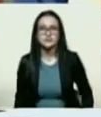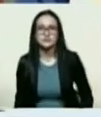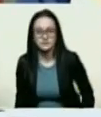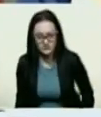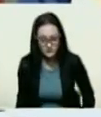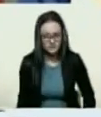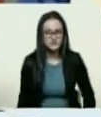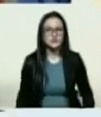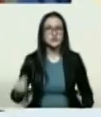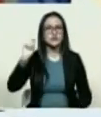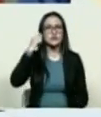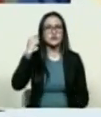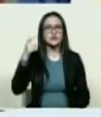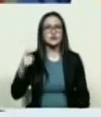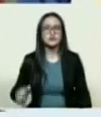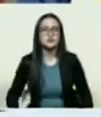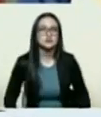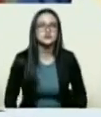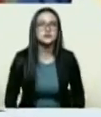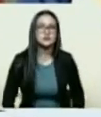hizo ese acto. Eso fue el